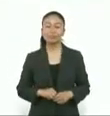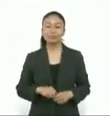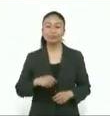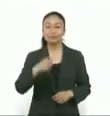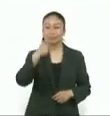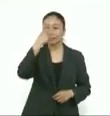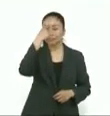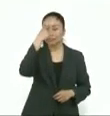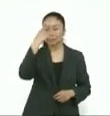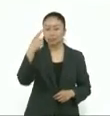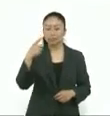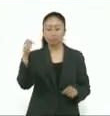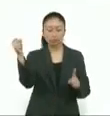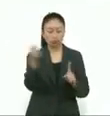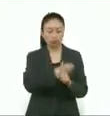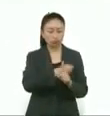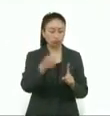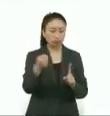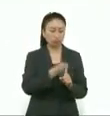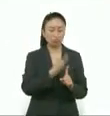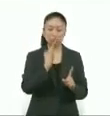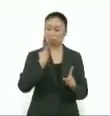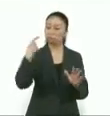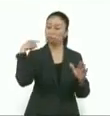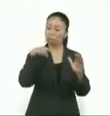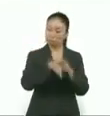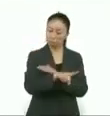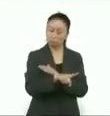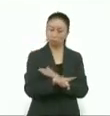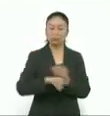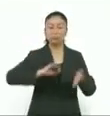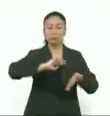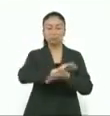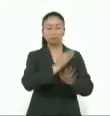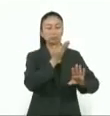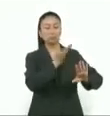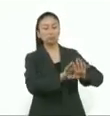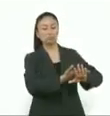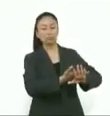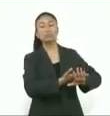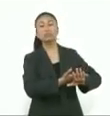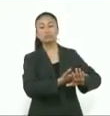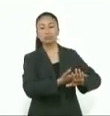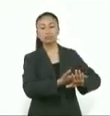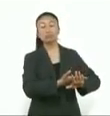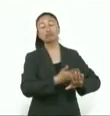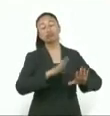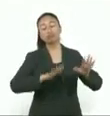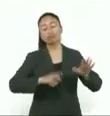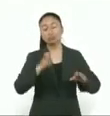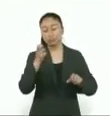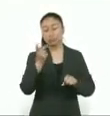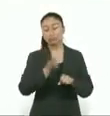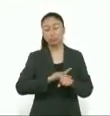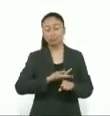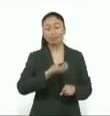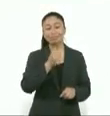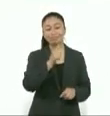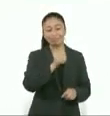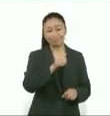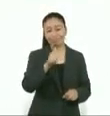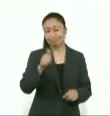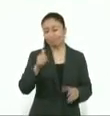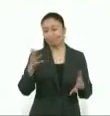la voz en contra de la violencia, de la discriminación, de la que fuimos víctimas muchas de